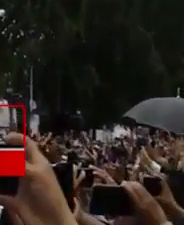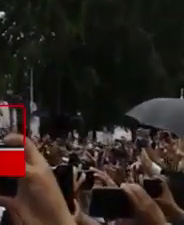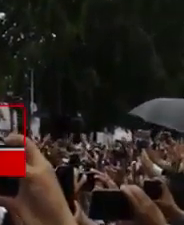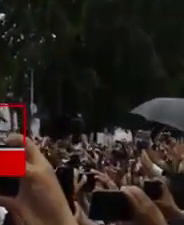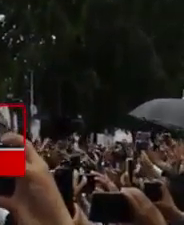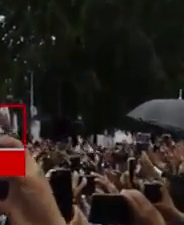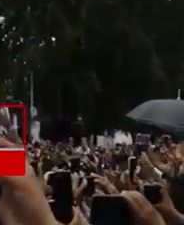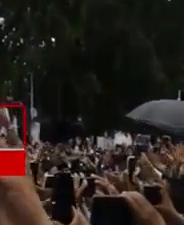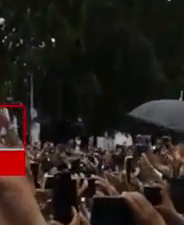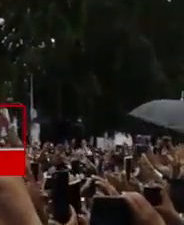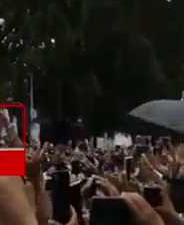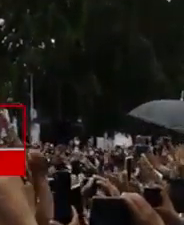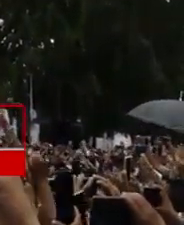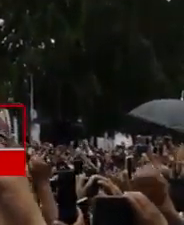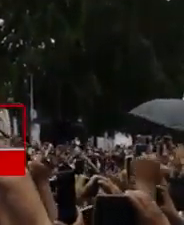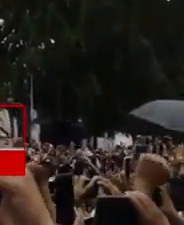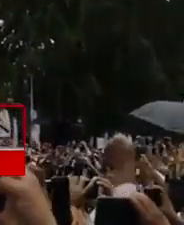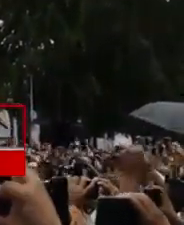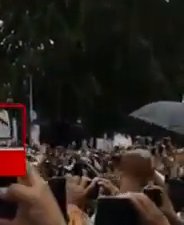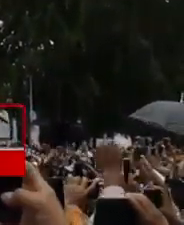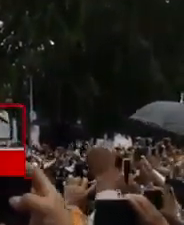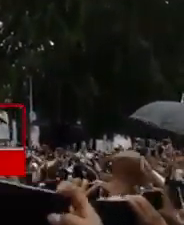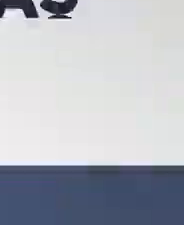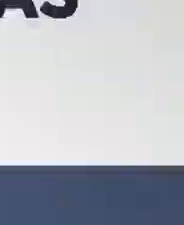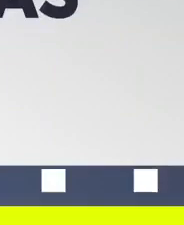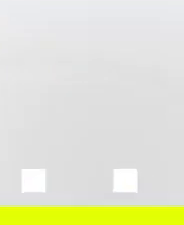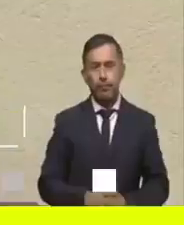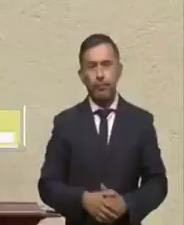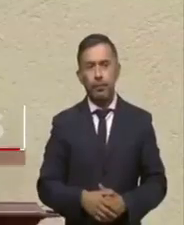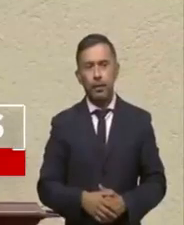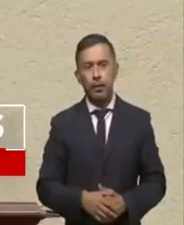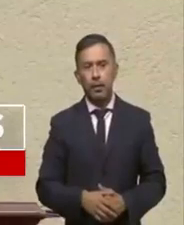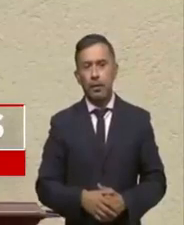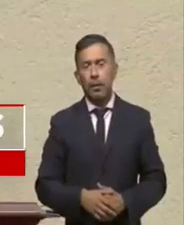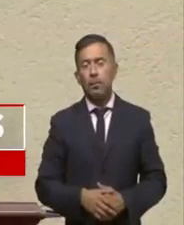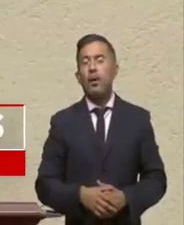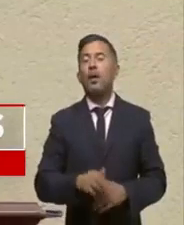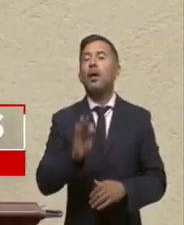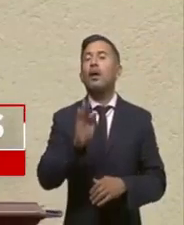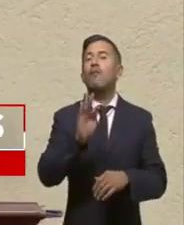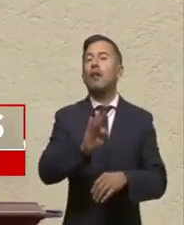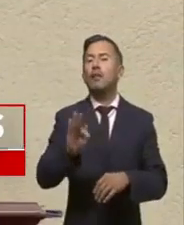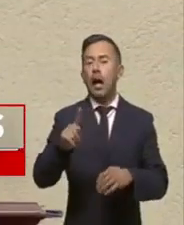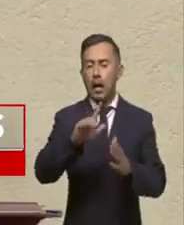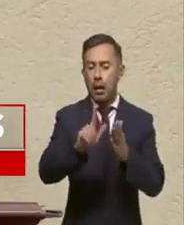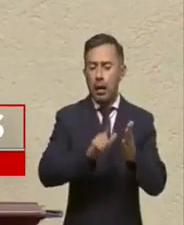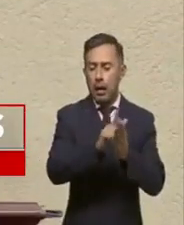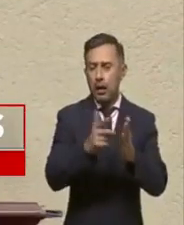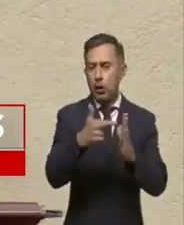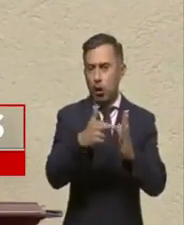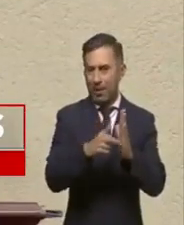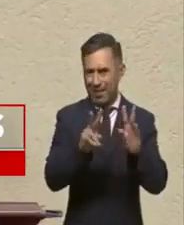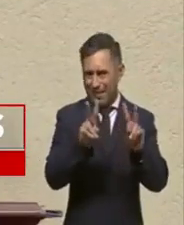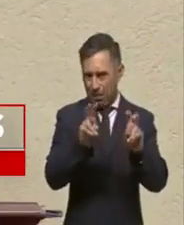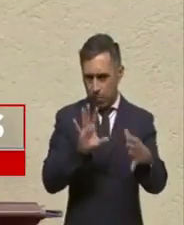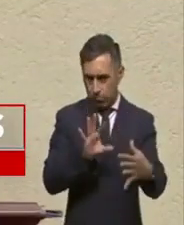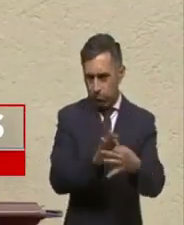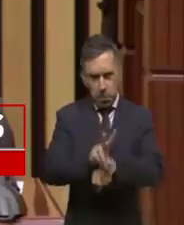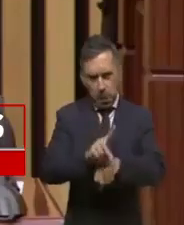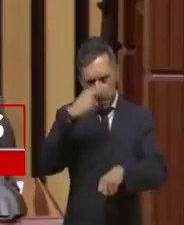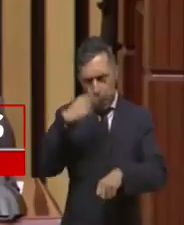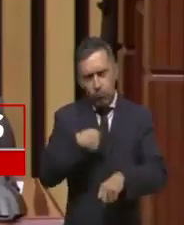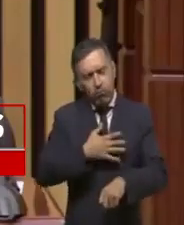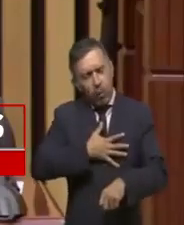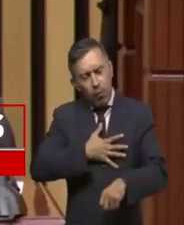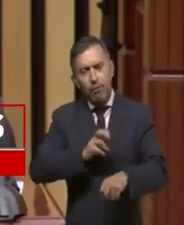California, Colima y Nayarit, que se entregarán durante la semana. En sesión extraordinaria del Consejo General del Instituto Nacional